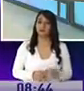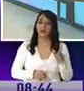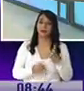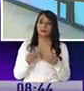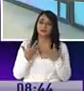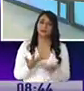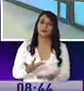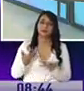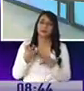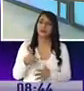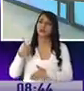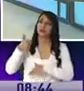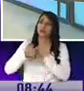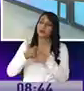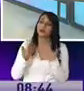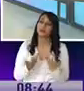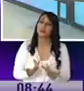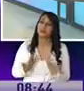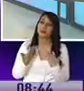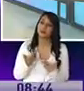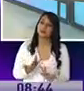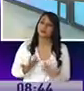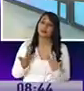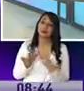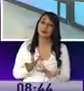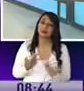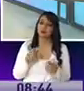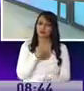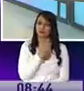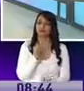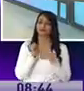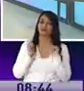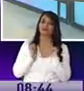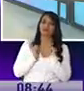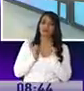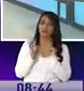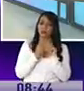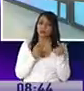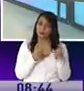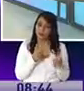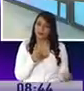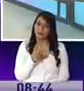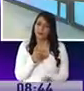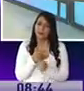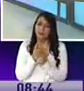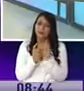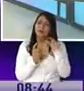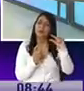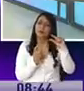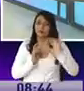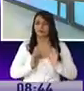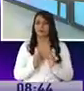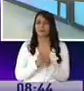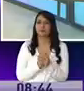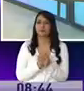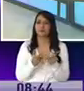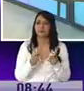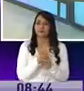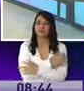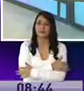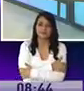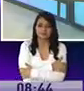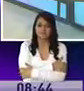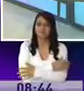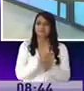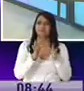autoridad y pedimos y pedimos y pedimos y no hacemos también una partecita aunque sea así que te mando un abrazo mi querida Sofi